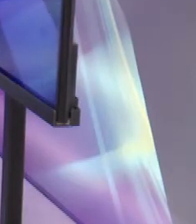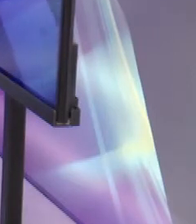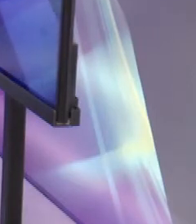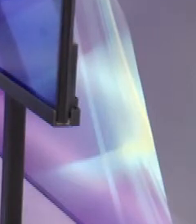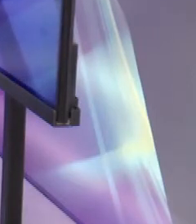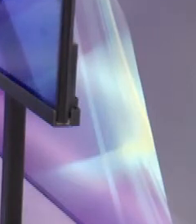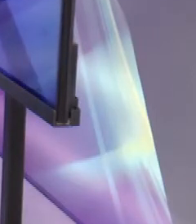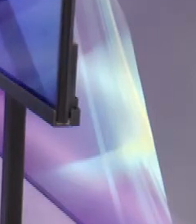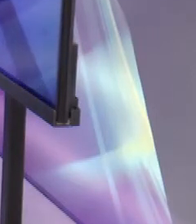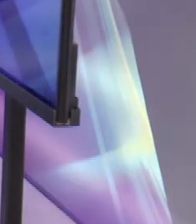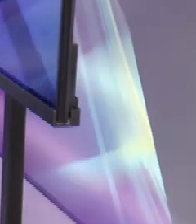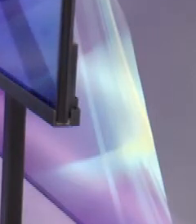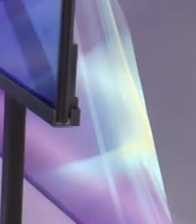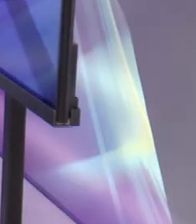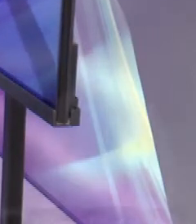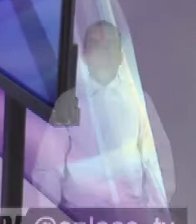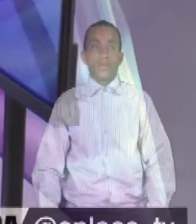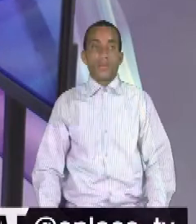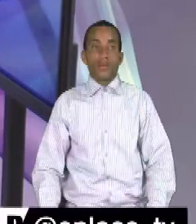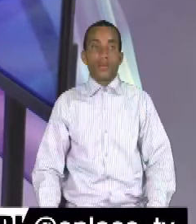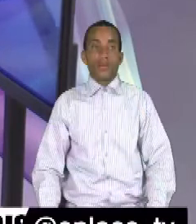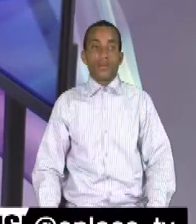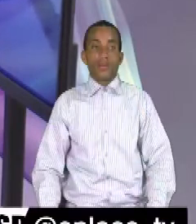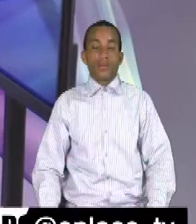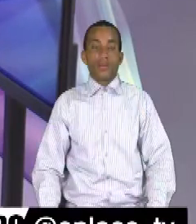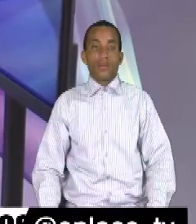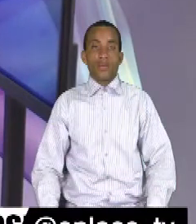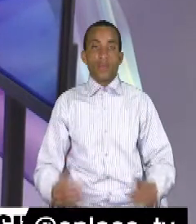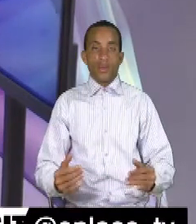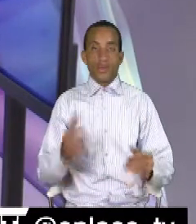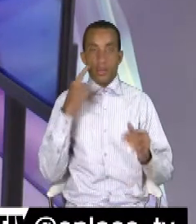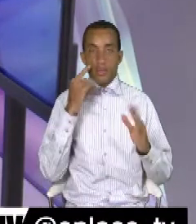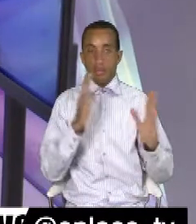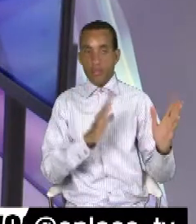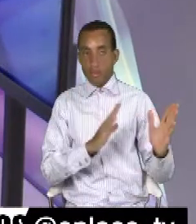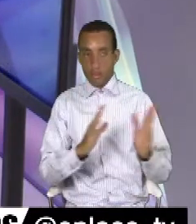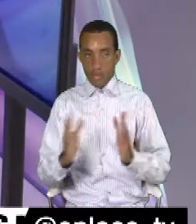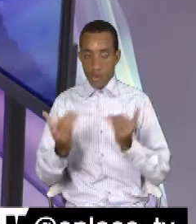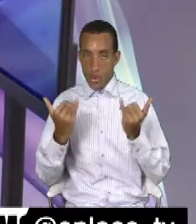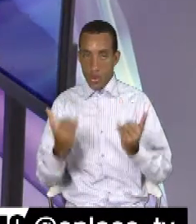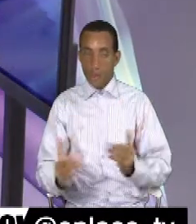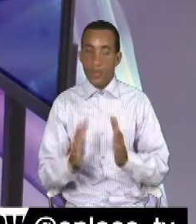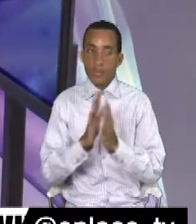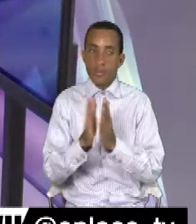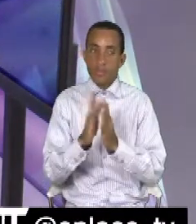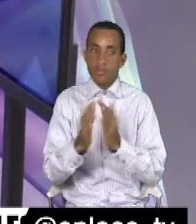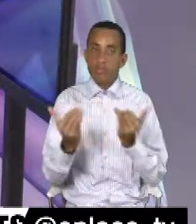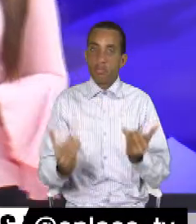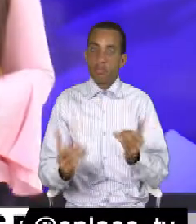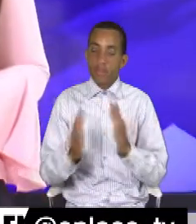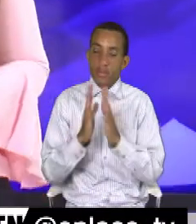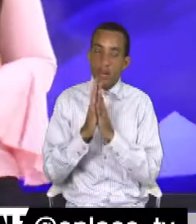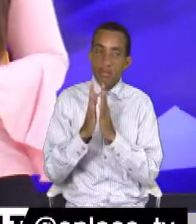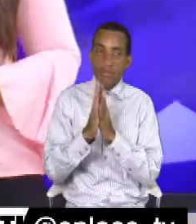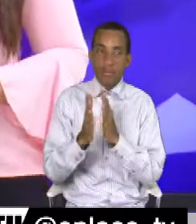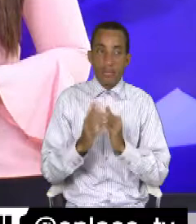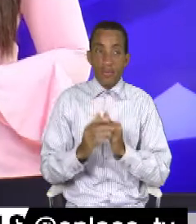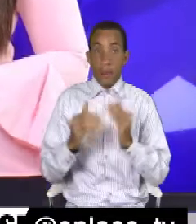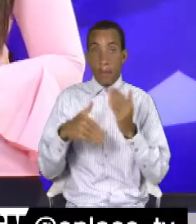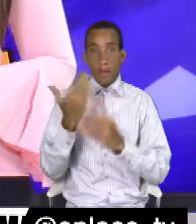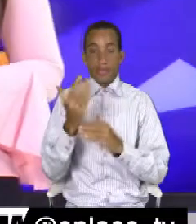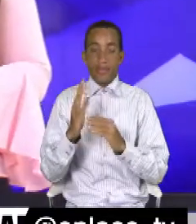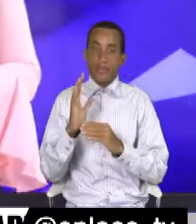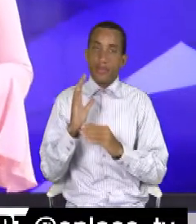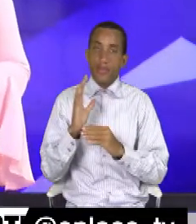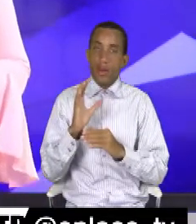www.enlacetelevisión.com. Son las 6:00 de la tarde, es el momento de conocer los titulares de los hechos que hoy son noticia. Empezaremos hablando sobre la captura